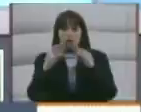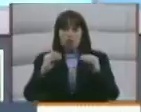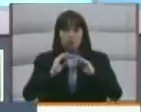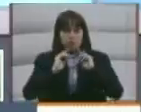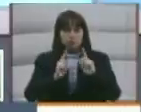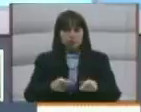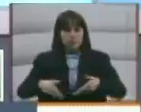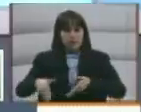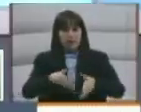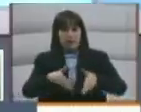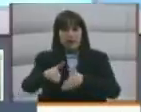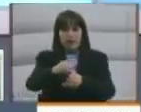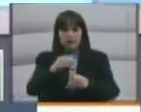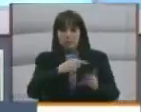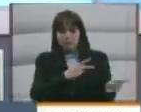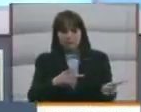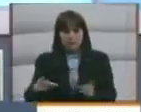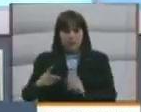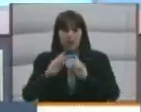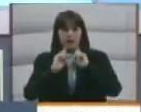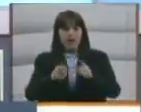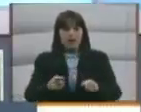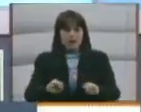al final de Tazón. En la entrada